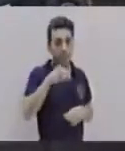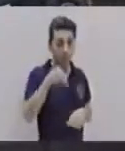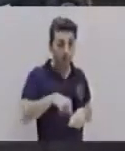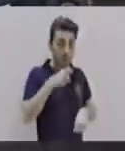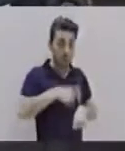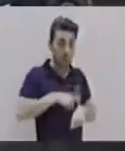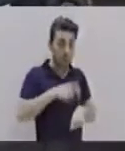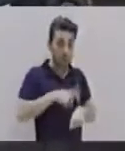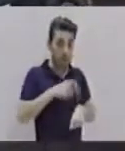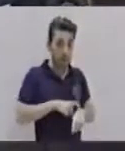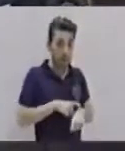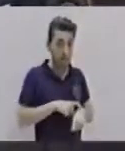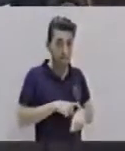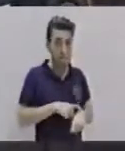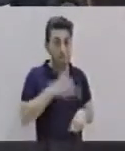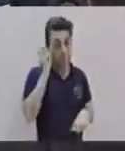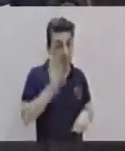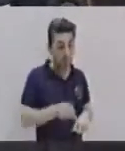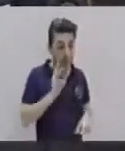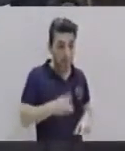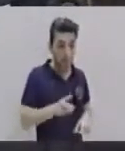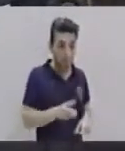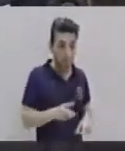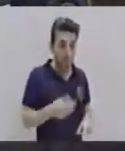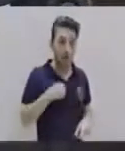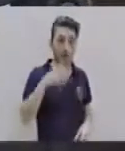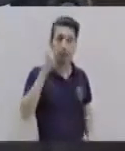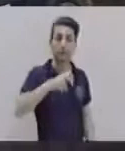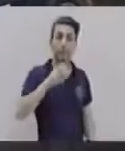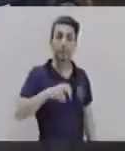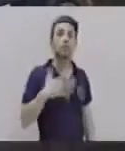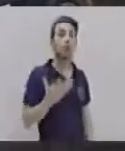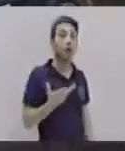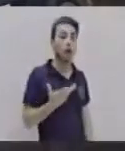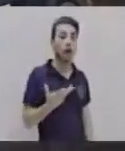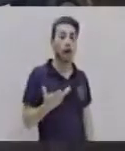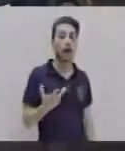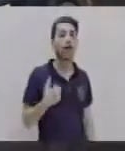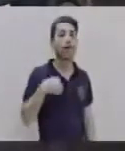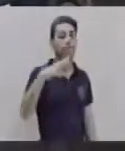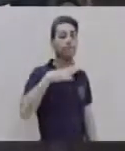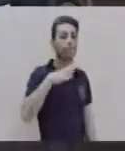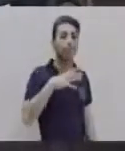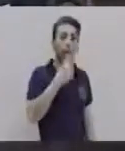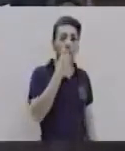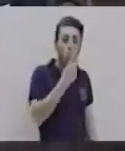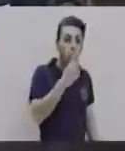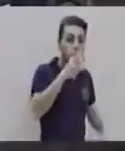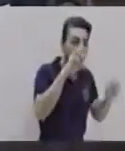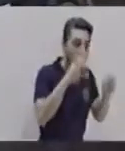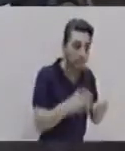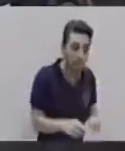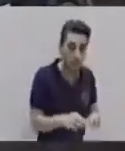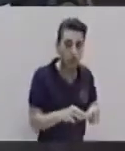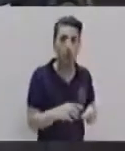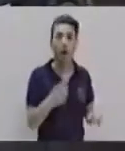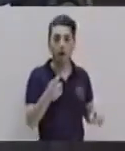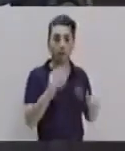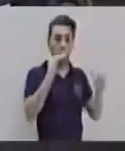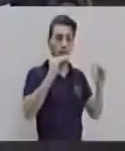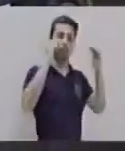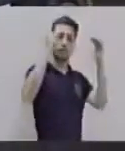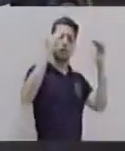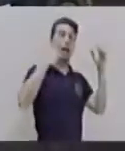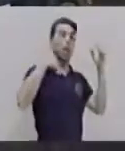en estos momentos, y siempre, ¿verdad? Necesitamos nosotros venir y tener a una persona, un